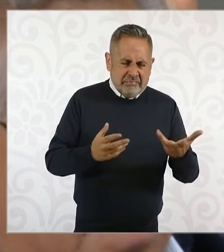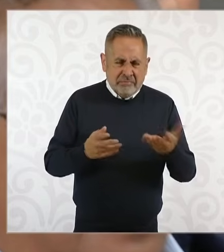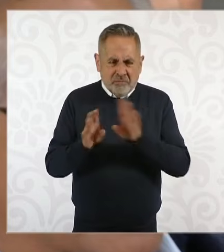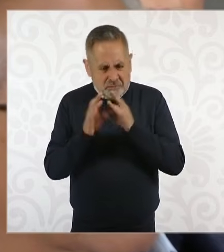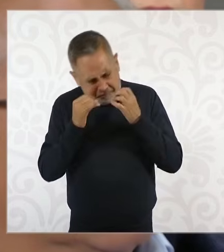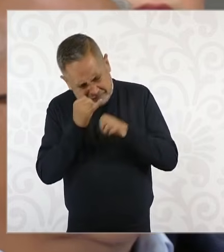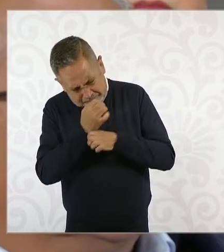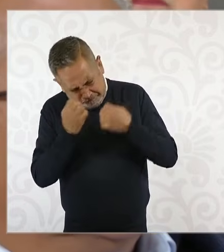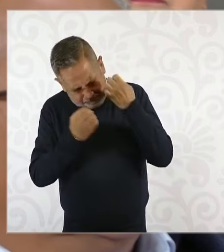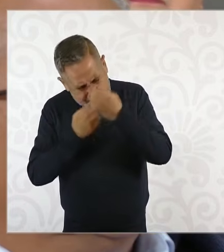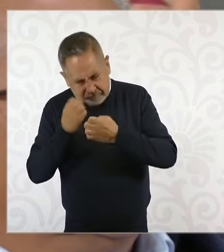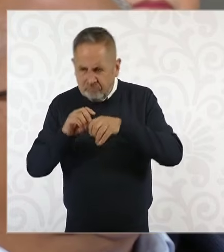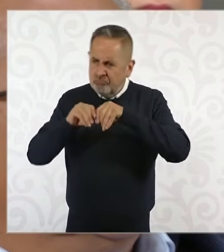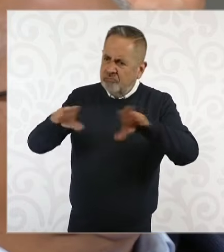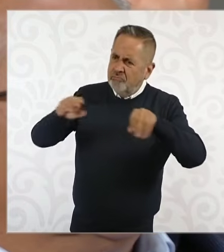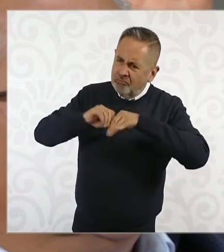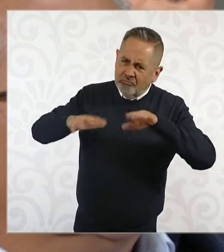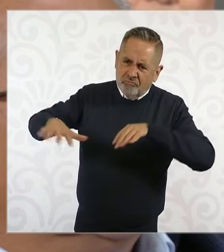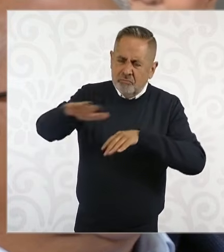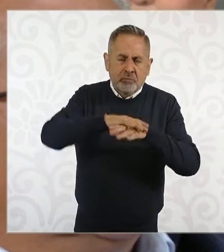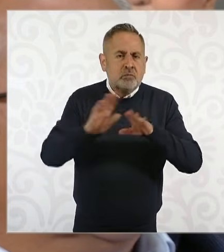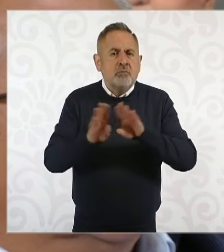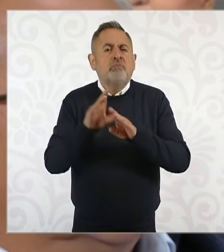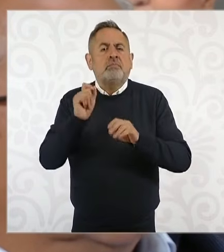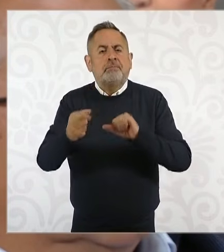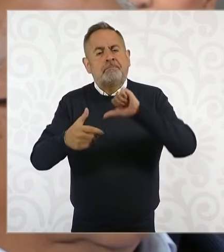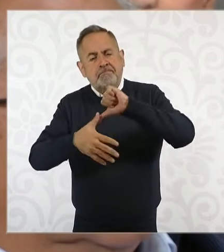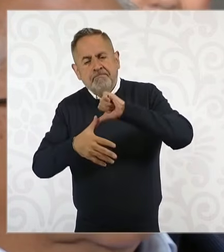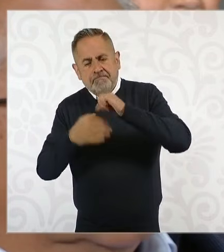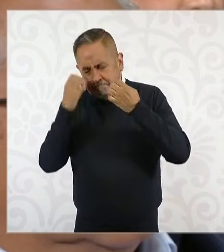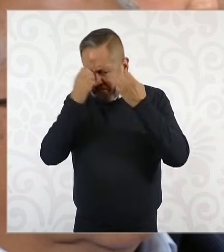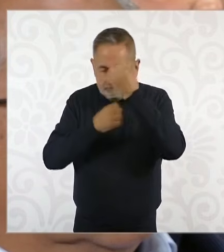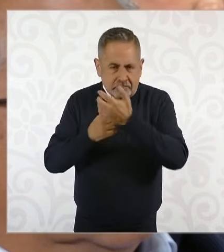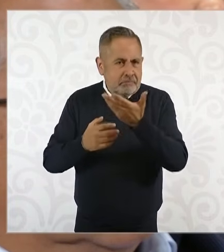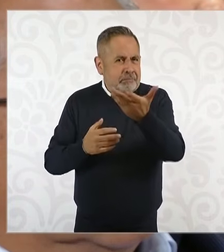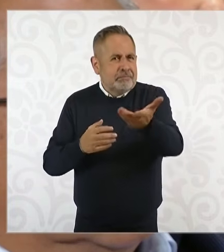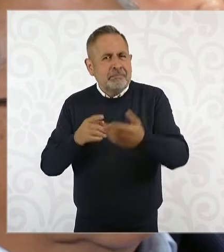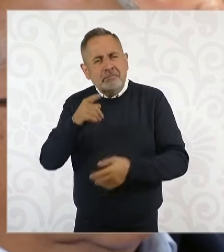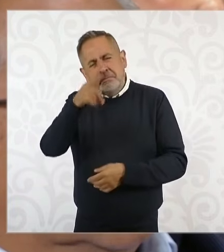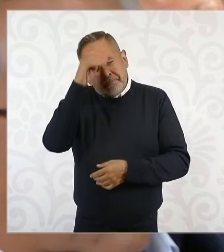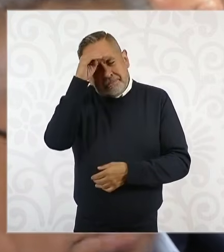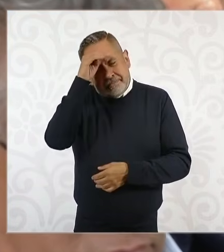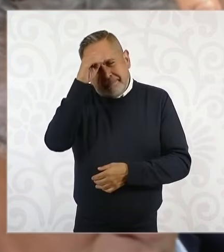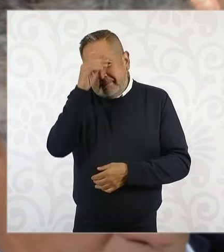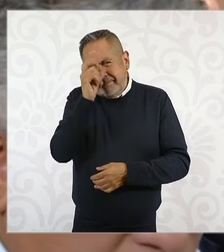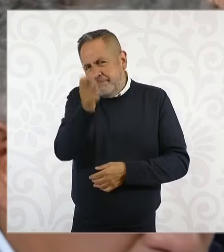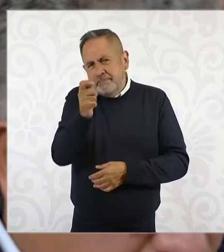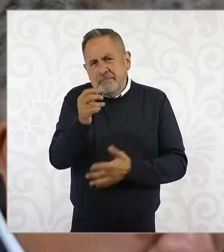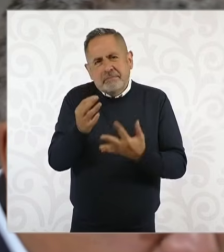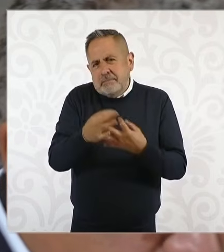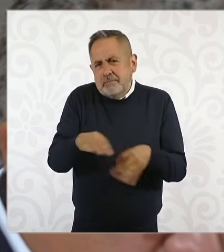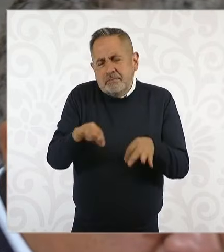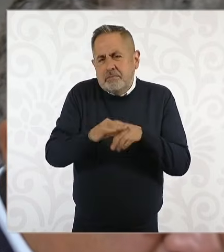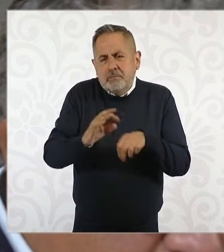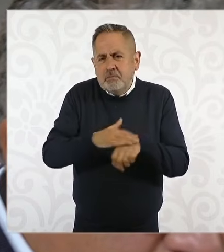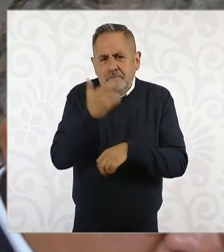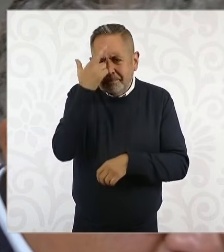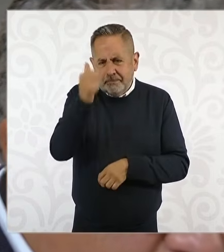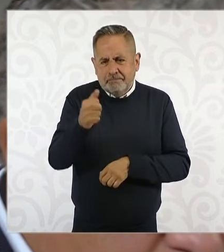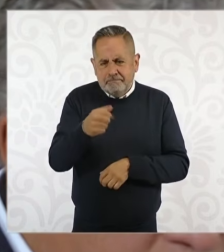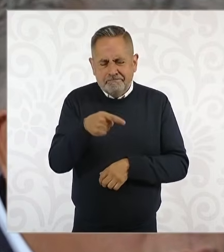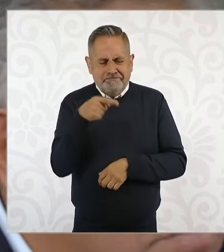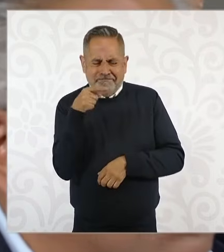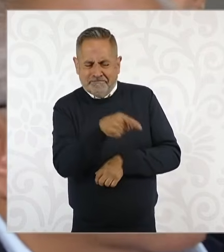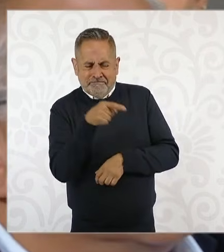pero especialmente en América Latina. Si nos pudiera regalar una reflexión sobre la importancia de poner ojo